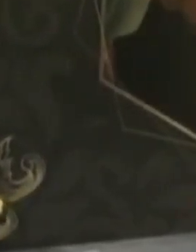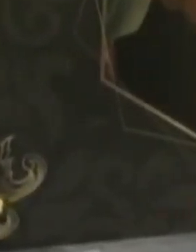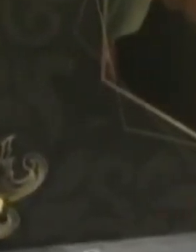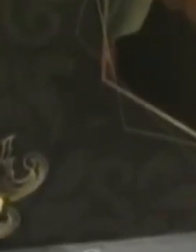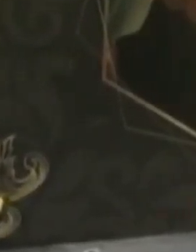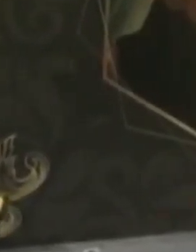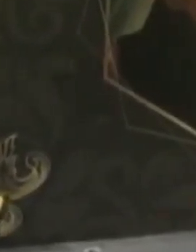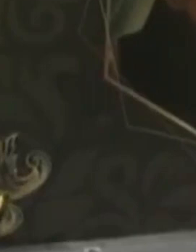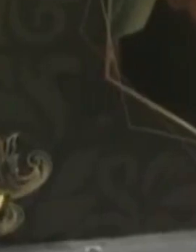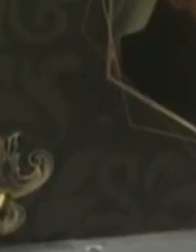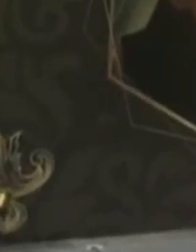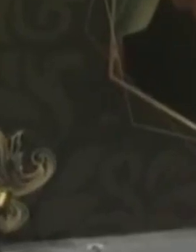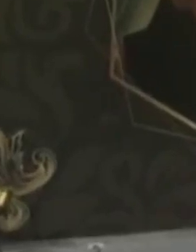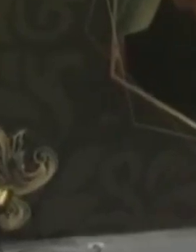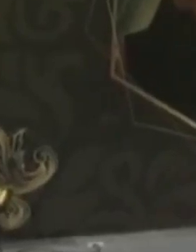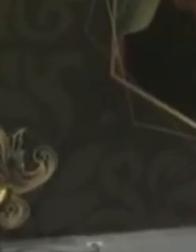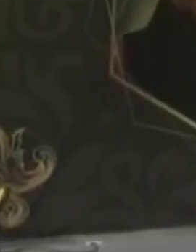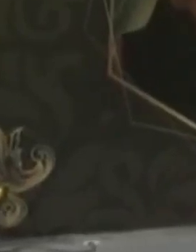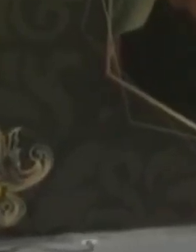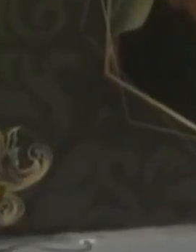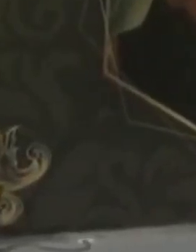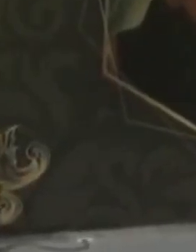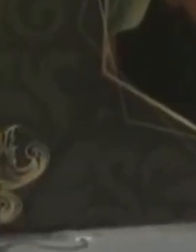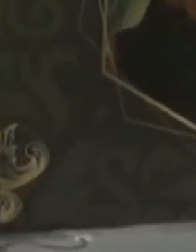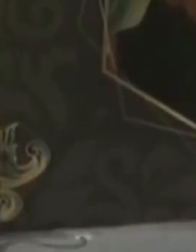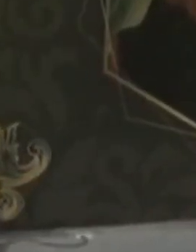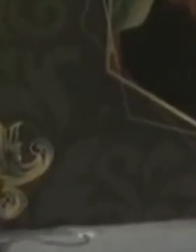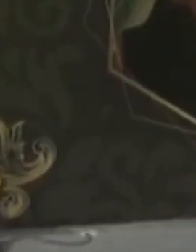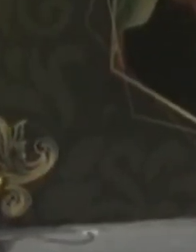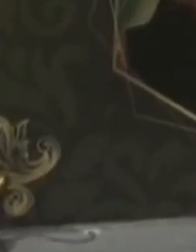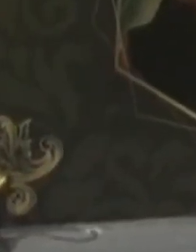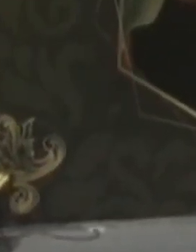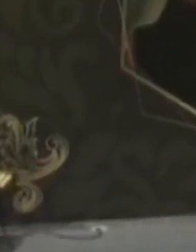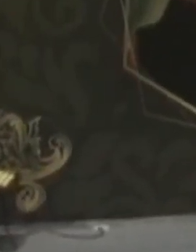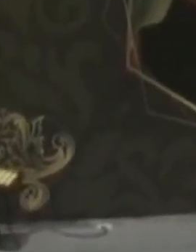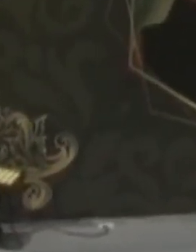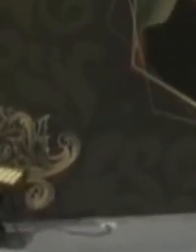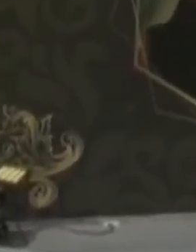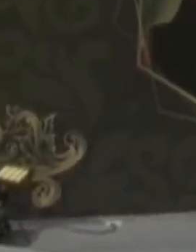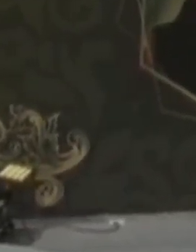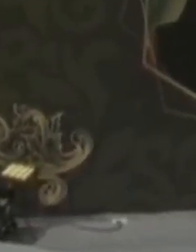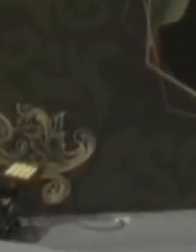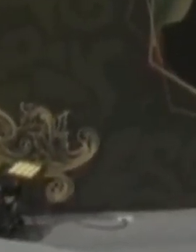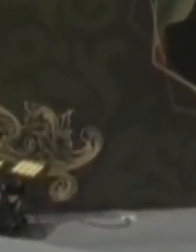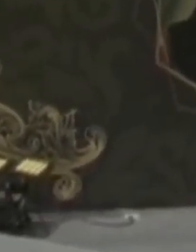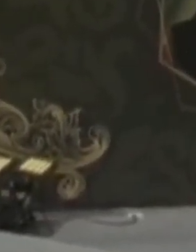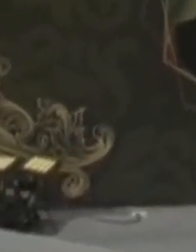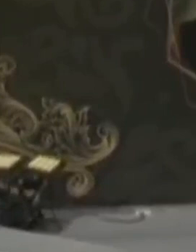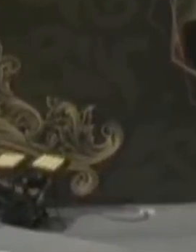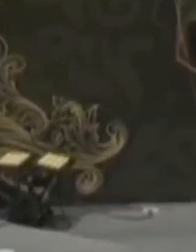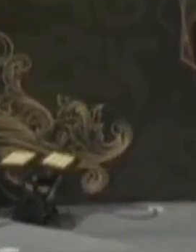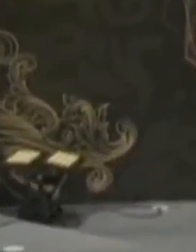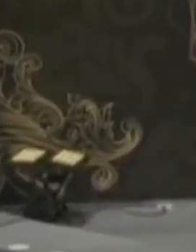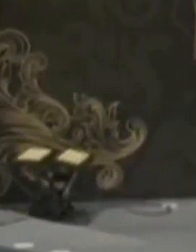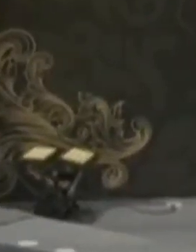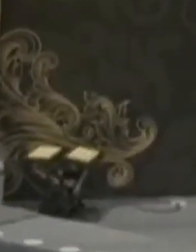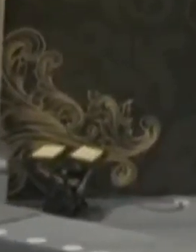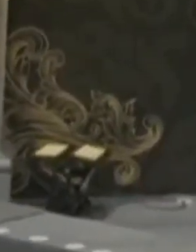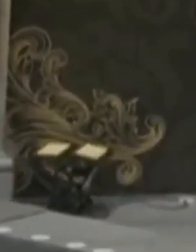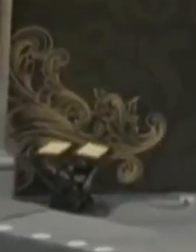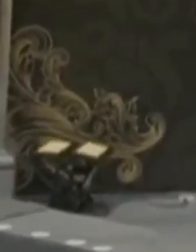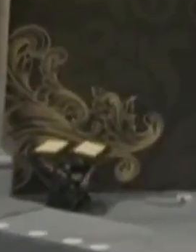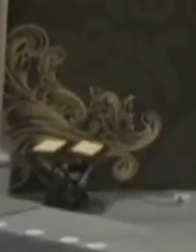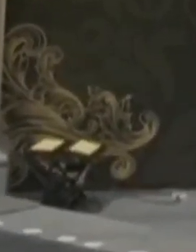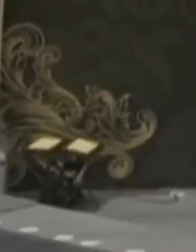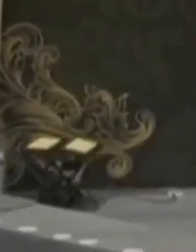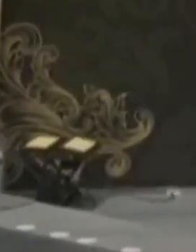su proclama, que forma parte, por supuesto, de lo que estaremos escuchando el día de hoy en este recinto legislativo. Ya existe el